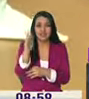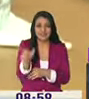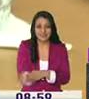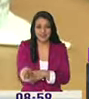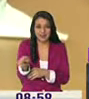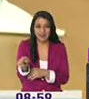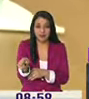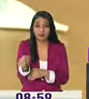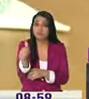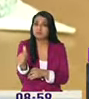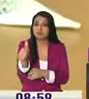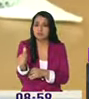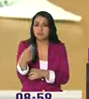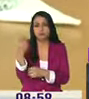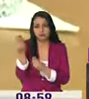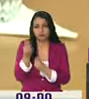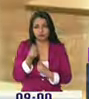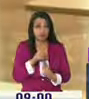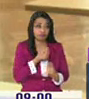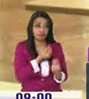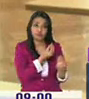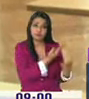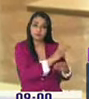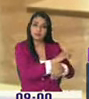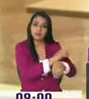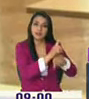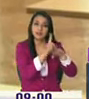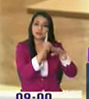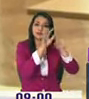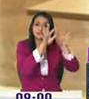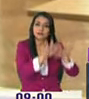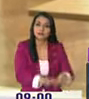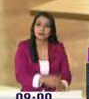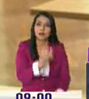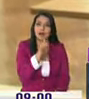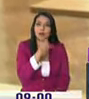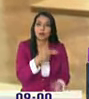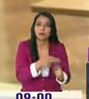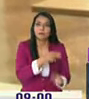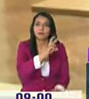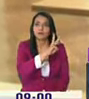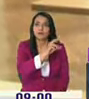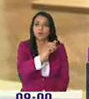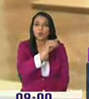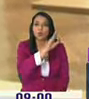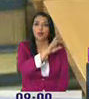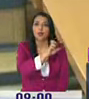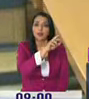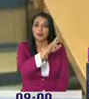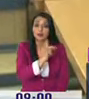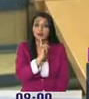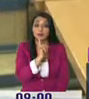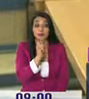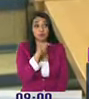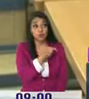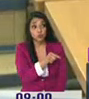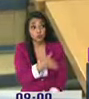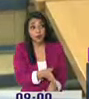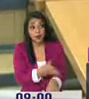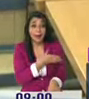le entregara un mensaje al entonces director de Senagua, Walter Solís, diciendo que habría una gratificación